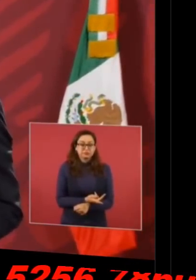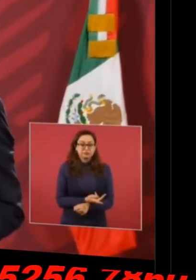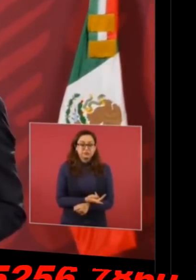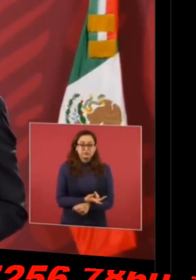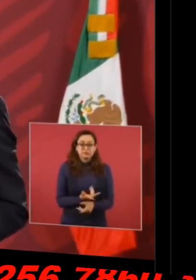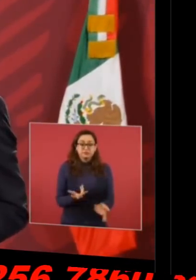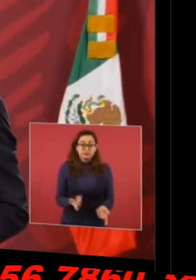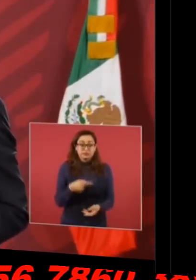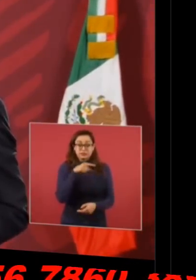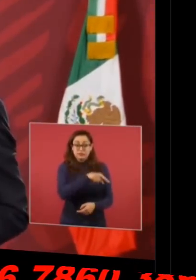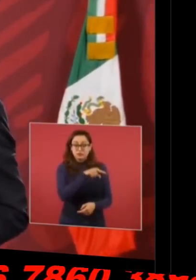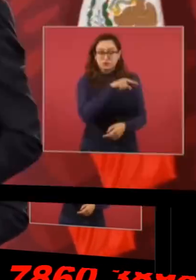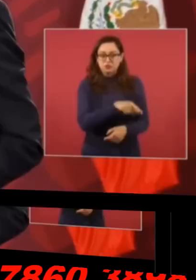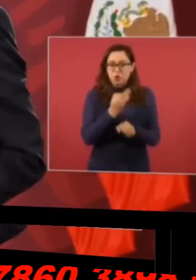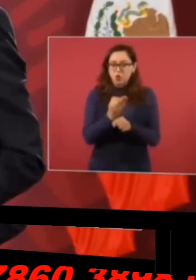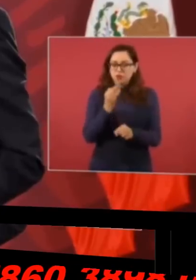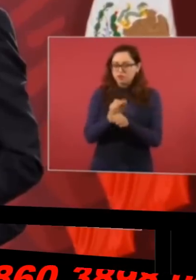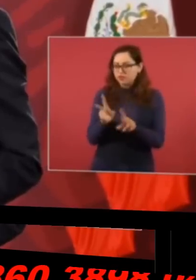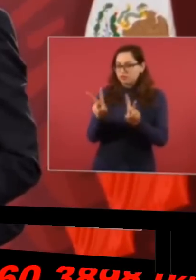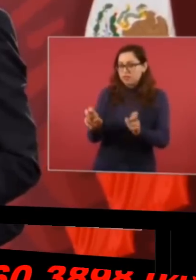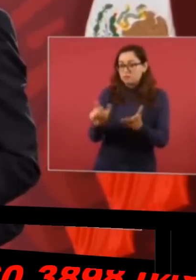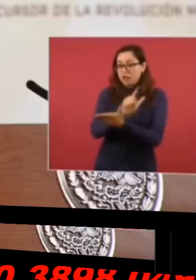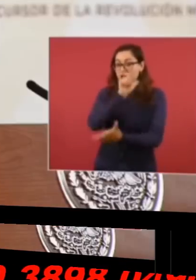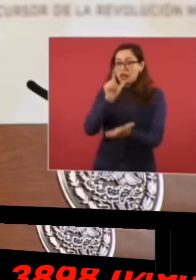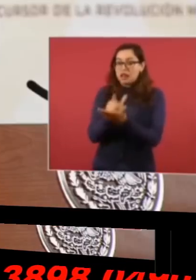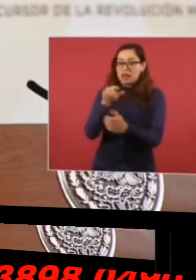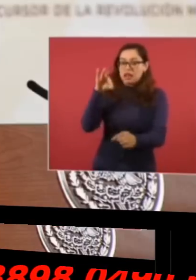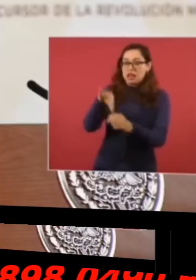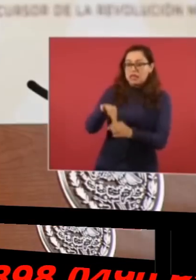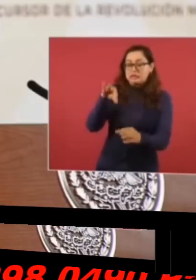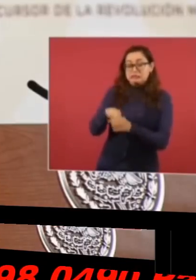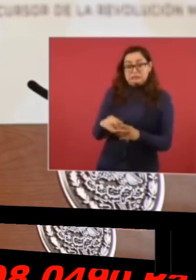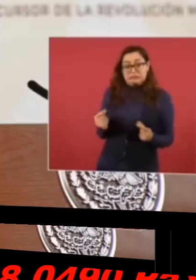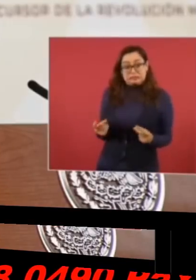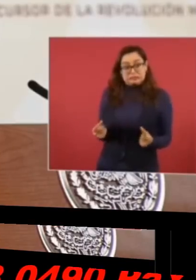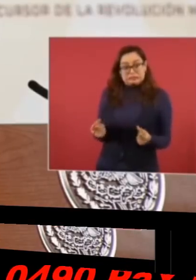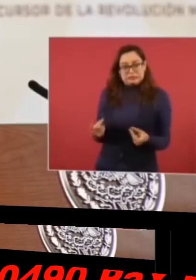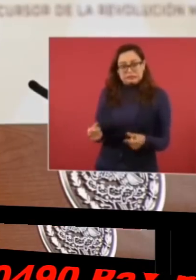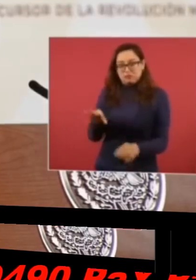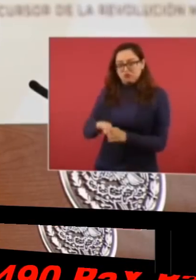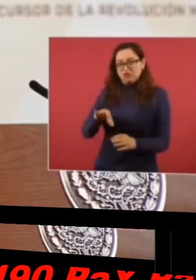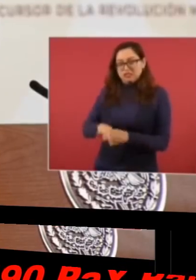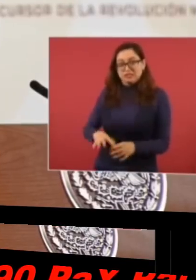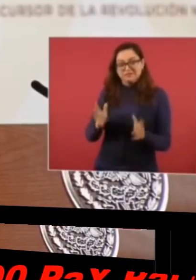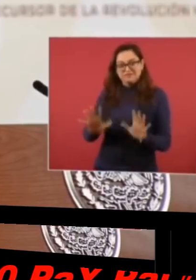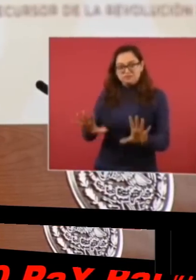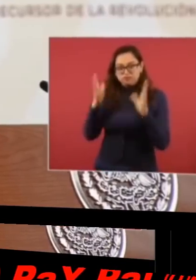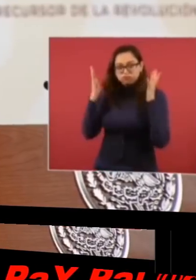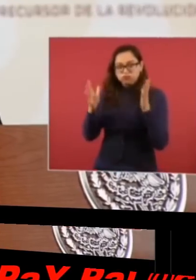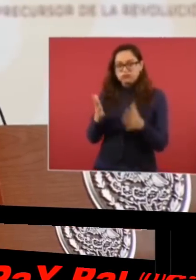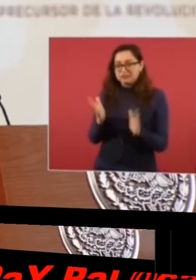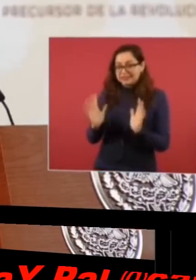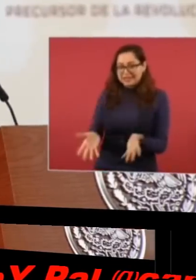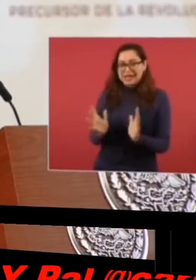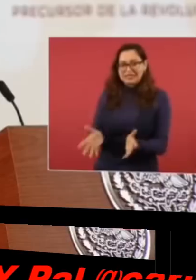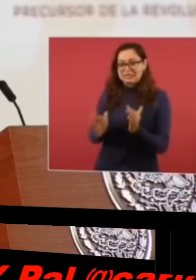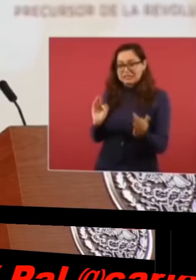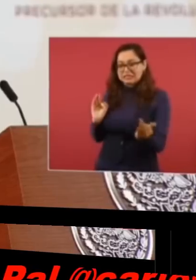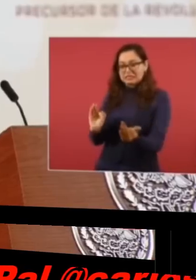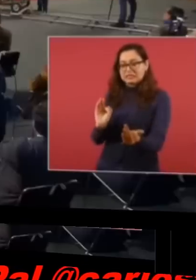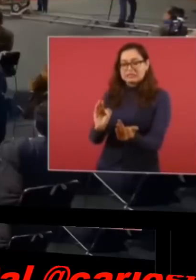se resuelva lo de la Reforma constitucional y como es tan importante El que haya